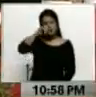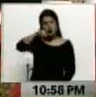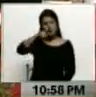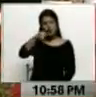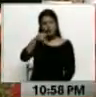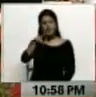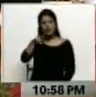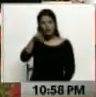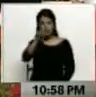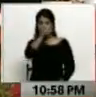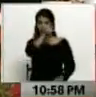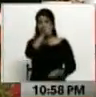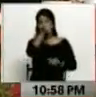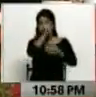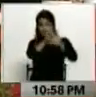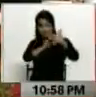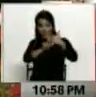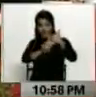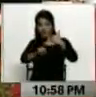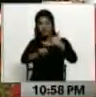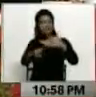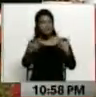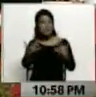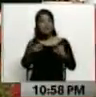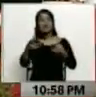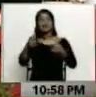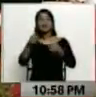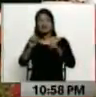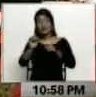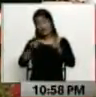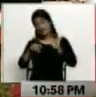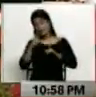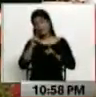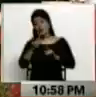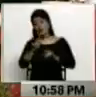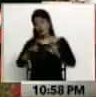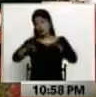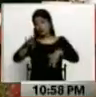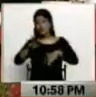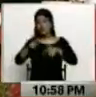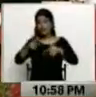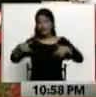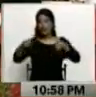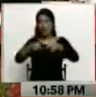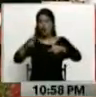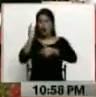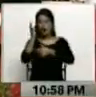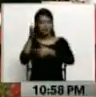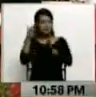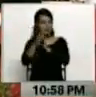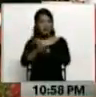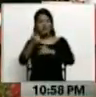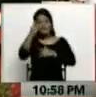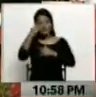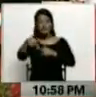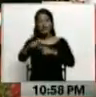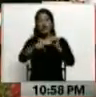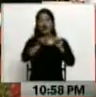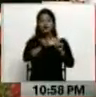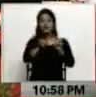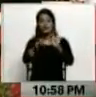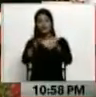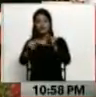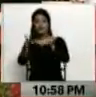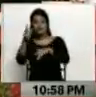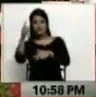patrocinando la DEA Cumbre latinoamericana marketing político y gobernanza que se efectuará el 11 12 y 13 de